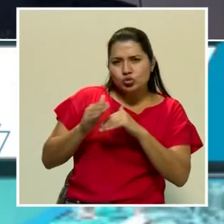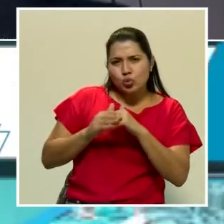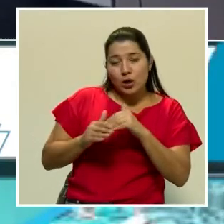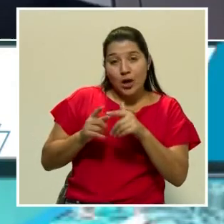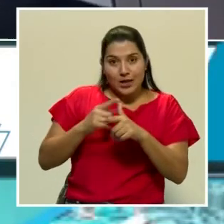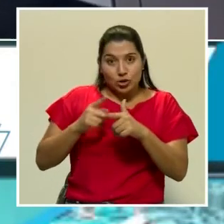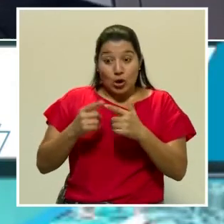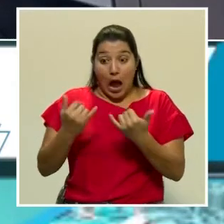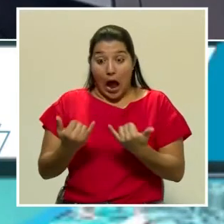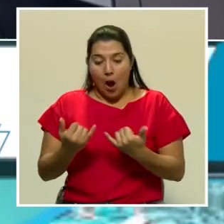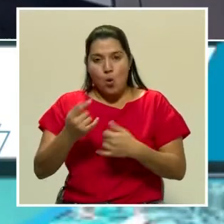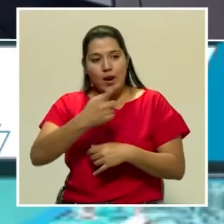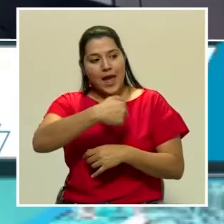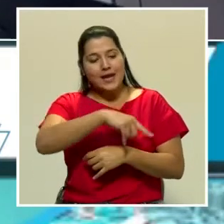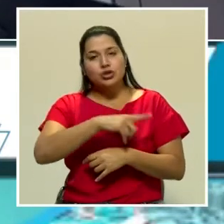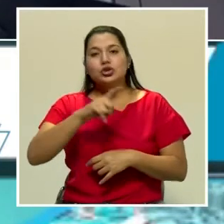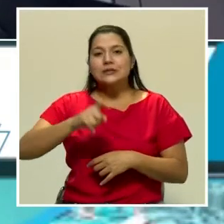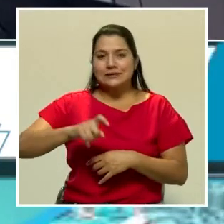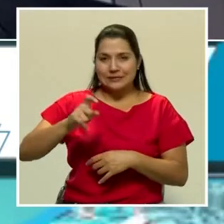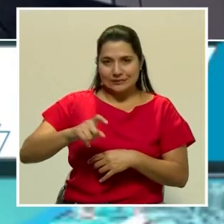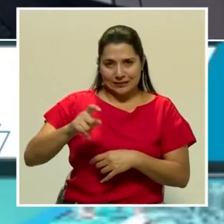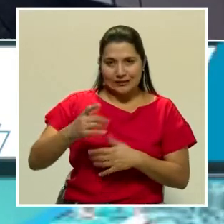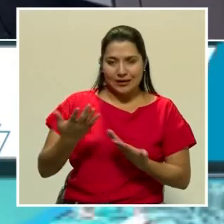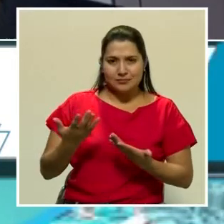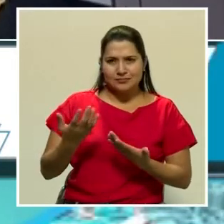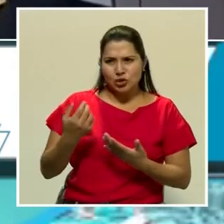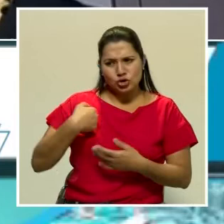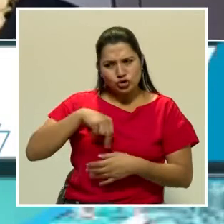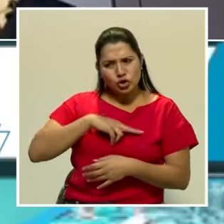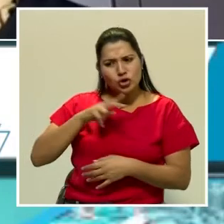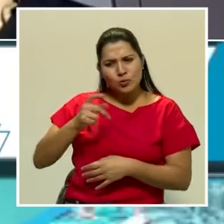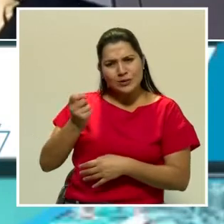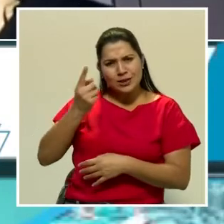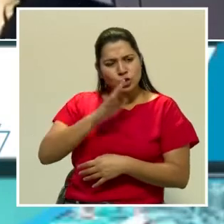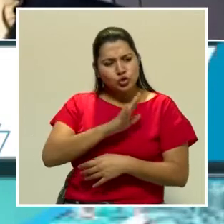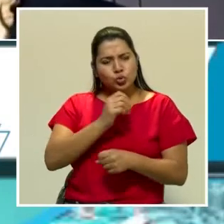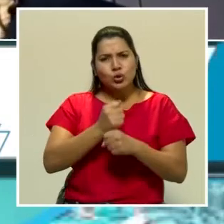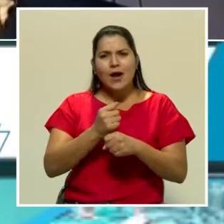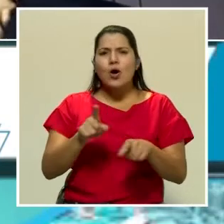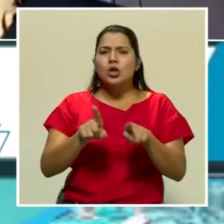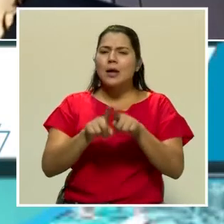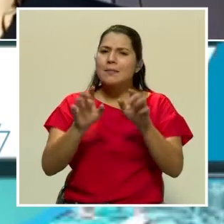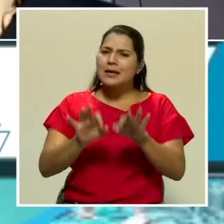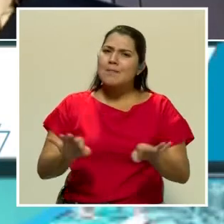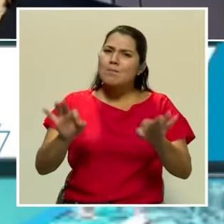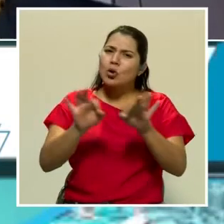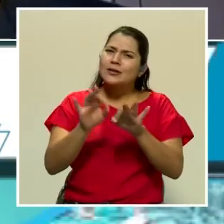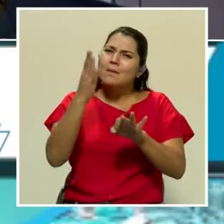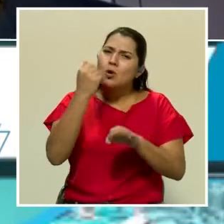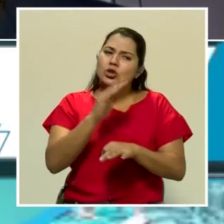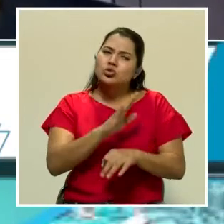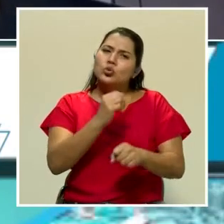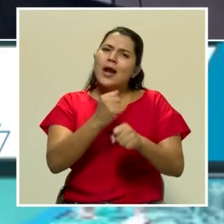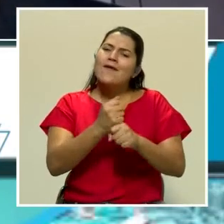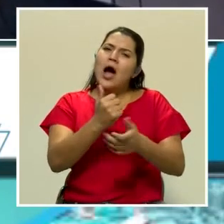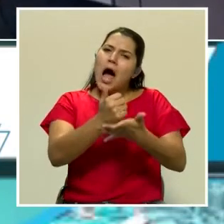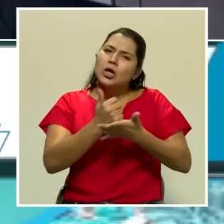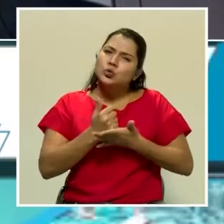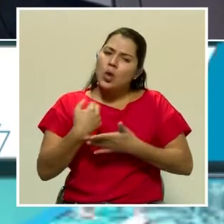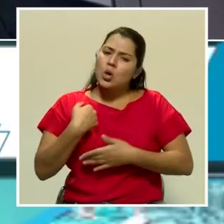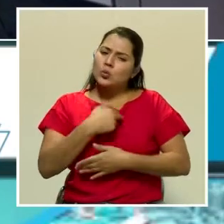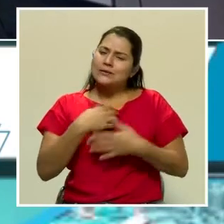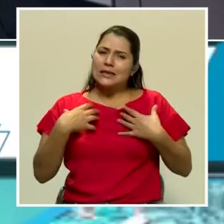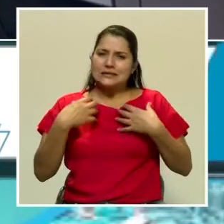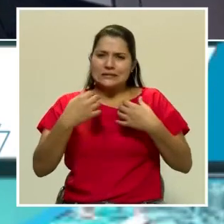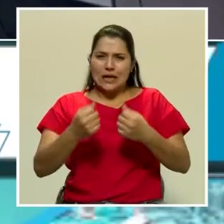necesita también que asumamos que su trabajo es igualmente valioso, es parte de nuestra salud, es parte de nuestro bienestar. Entonces invitamos muchísimo